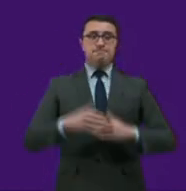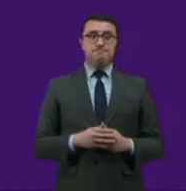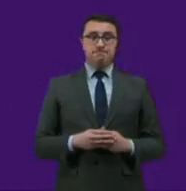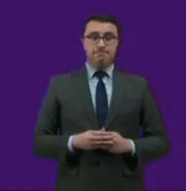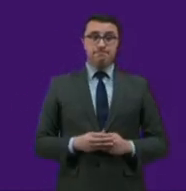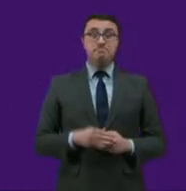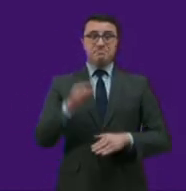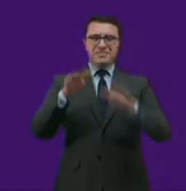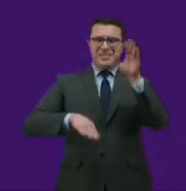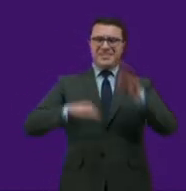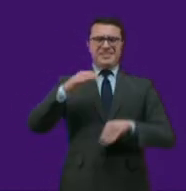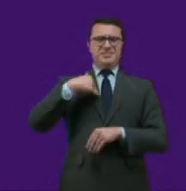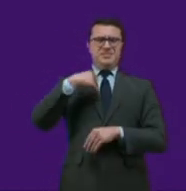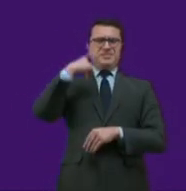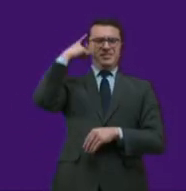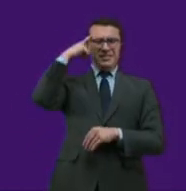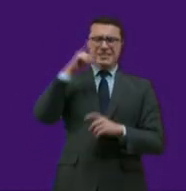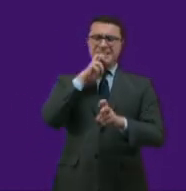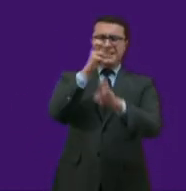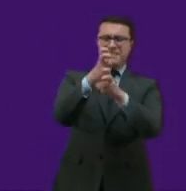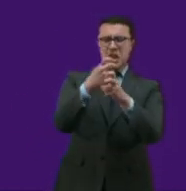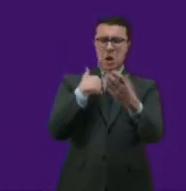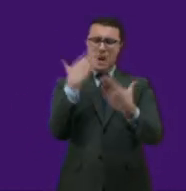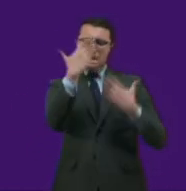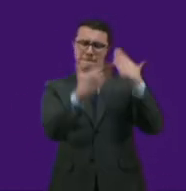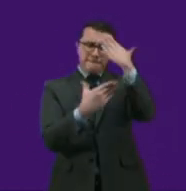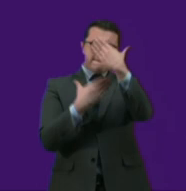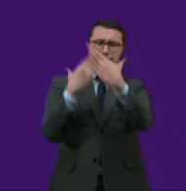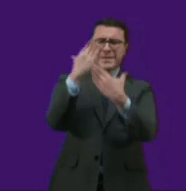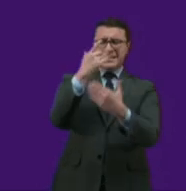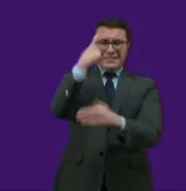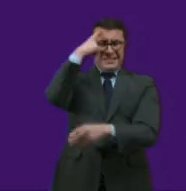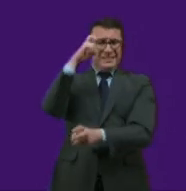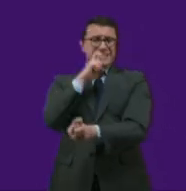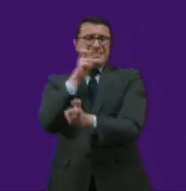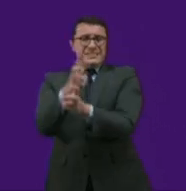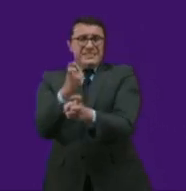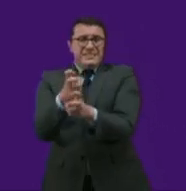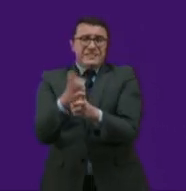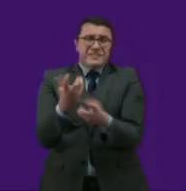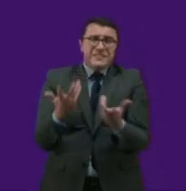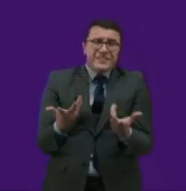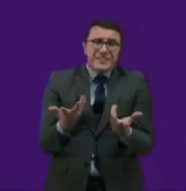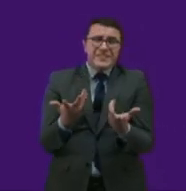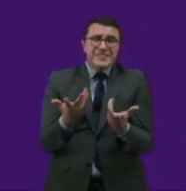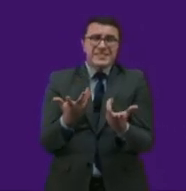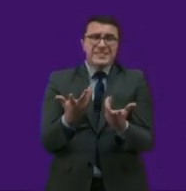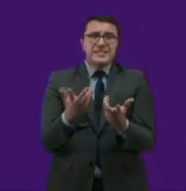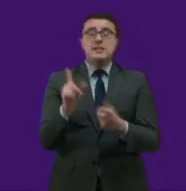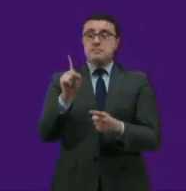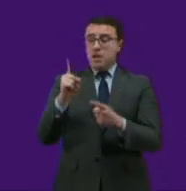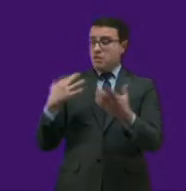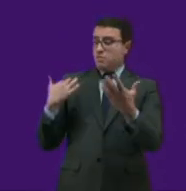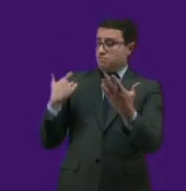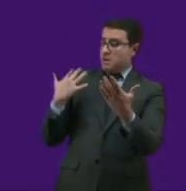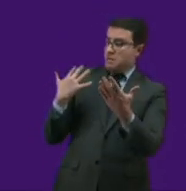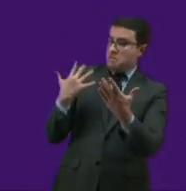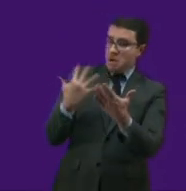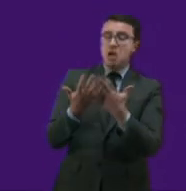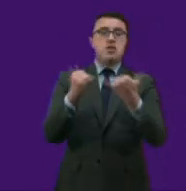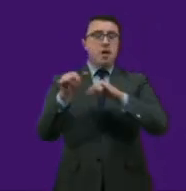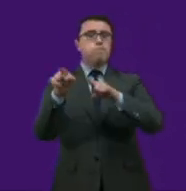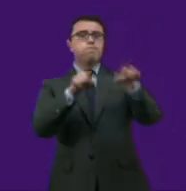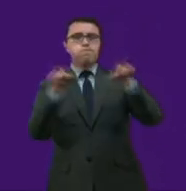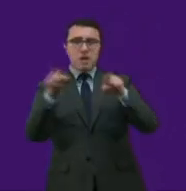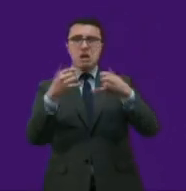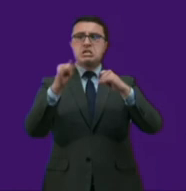y cuando yo hice el primer análisis de eso me parecía dificilísimo, pero finalmente eso pues está inventado y muchos ya tenemos